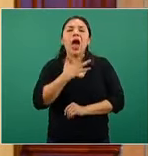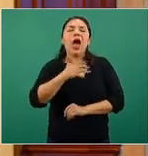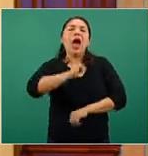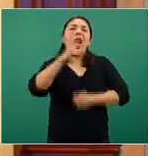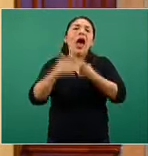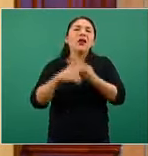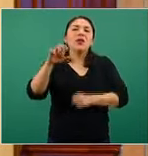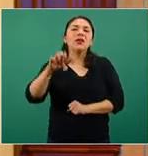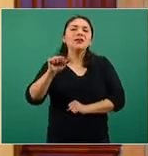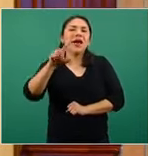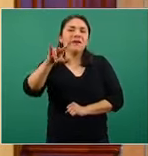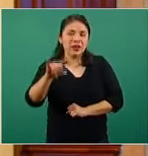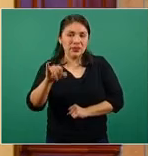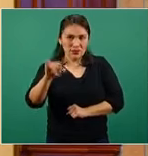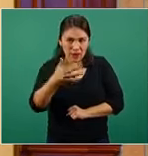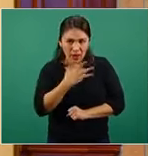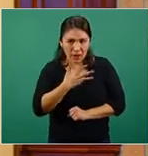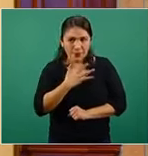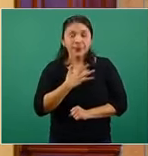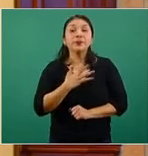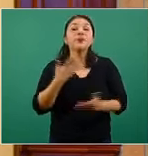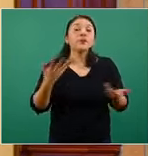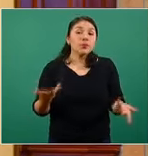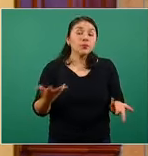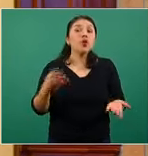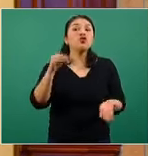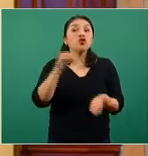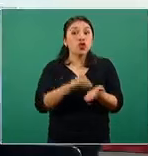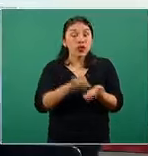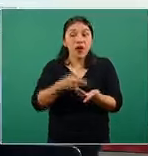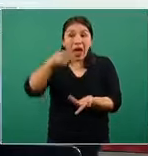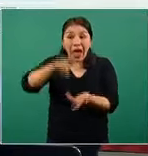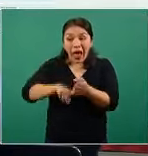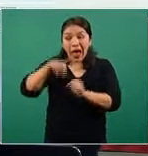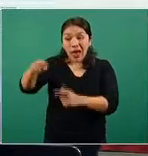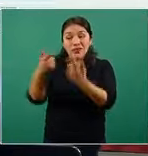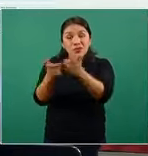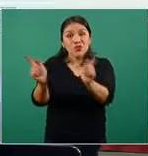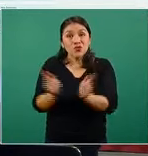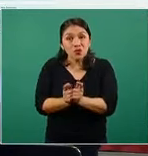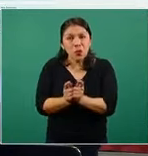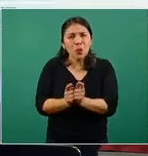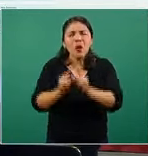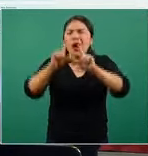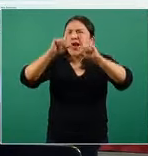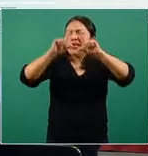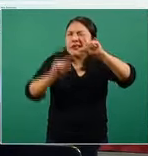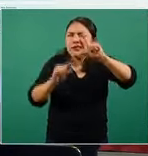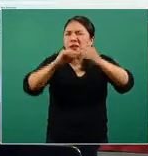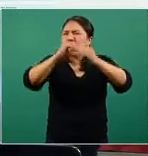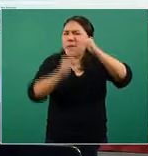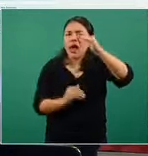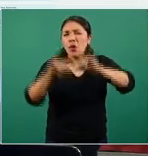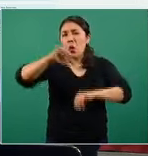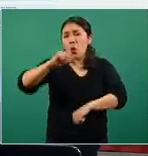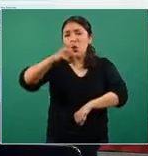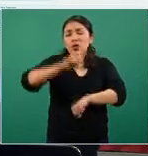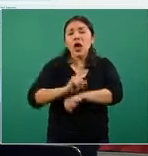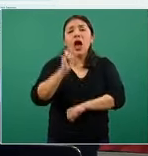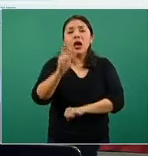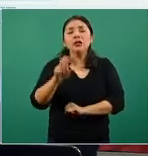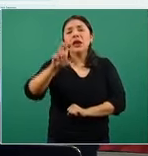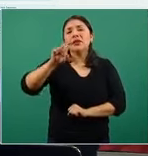presentación de ESAVIS. Y todavía dentro de este grupo, una muy pequeña cantidad, para el día de hoy